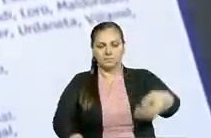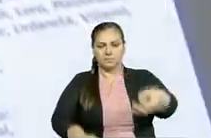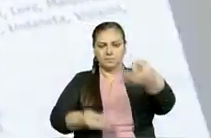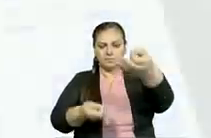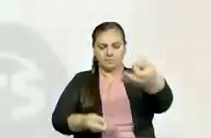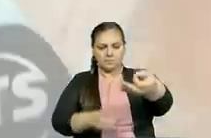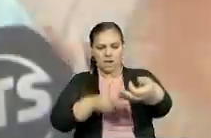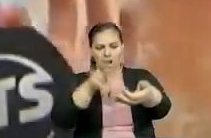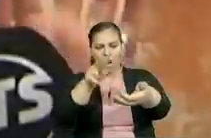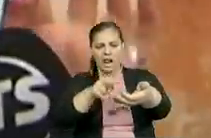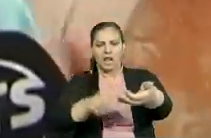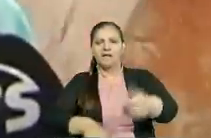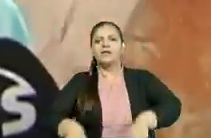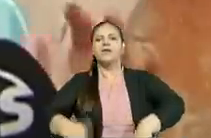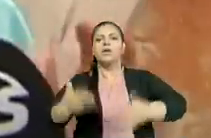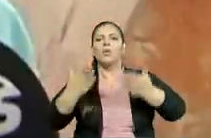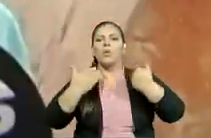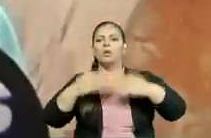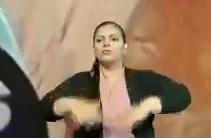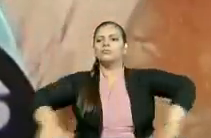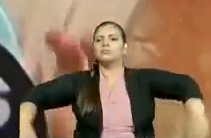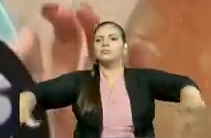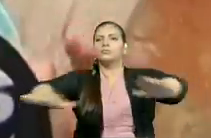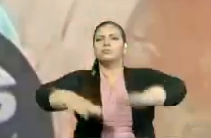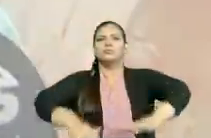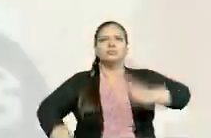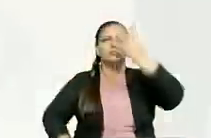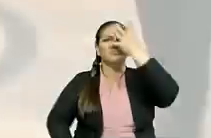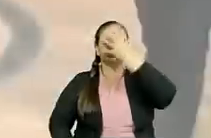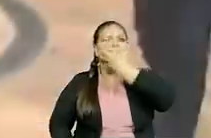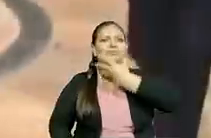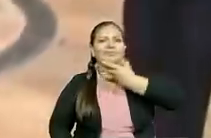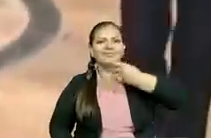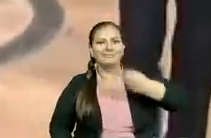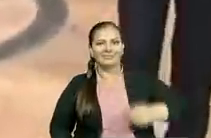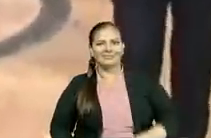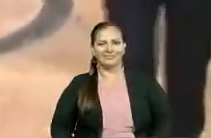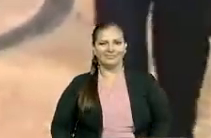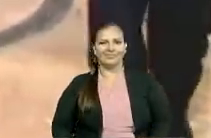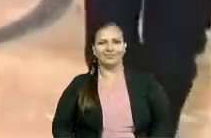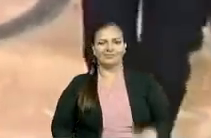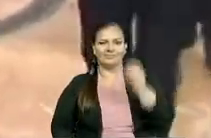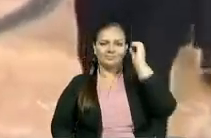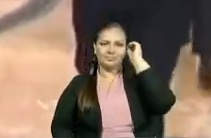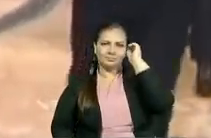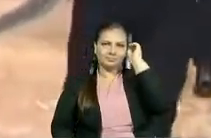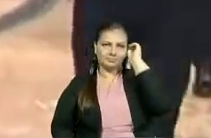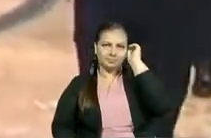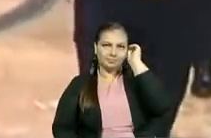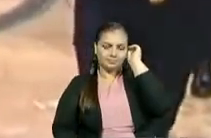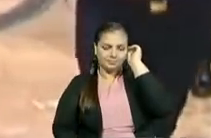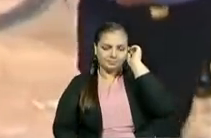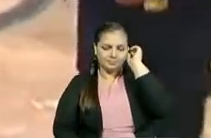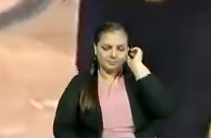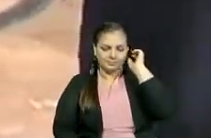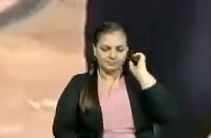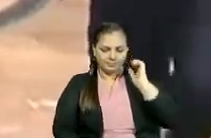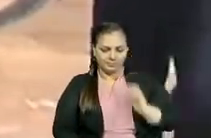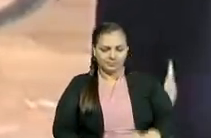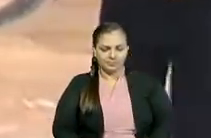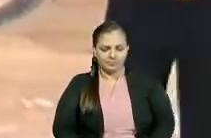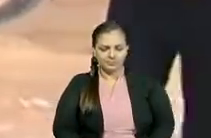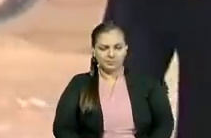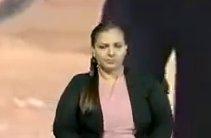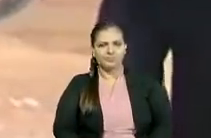derechos. Geográfica y estratégica, Guayaquil, la colonial, era la perla preciada por su astillero y arsenal.